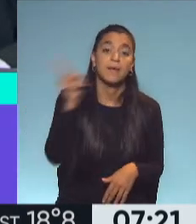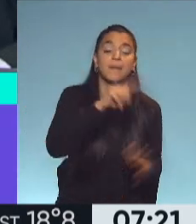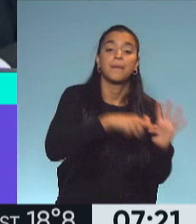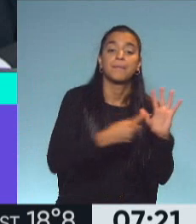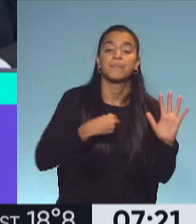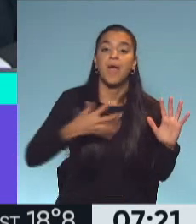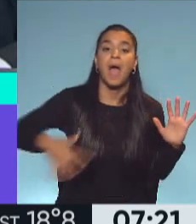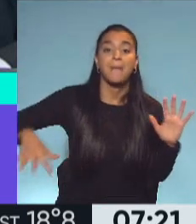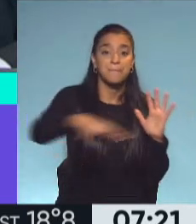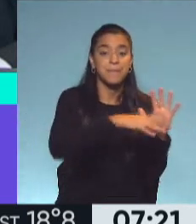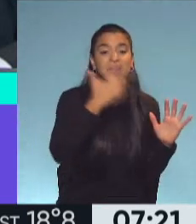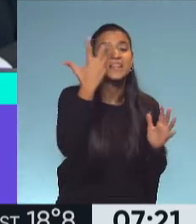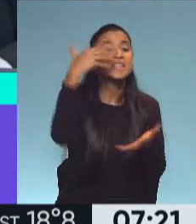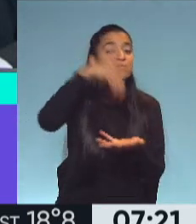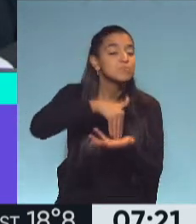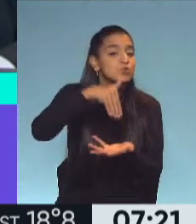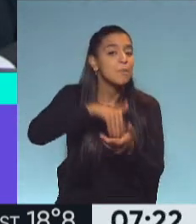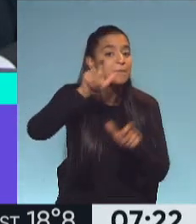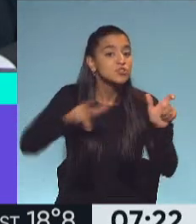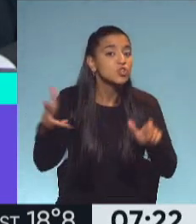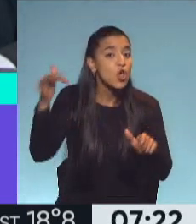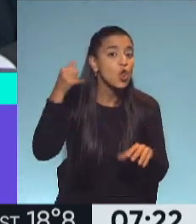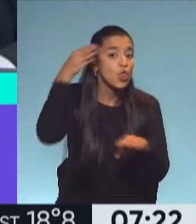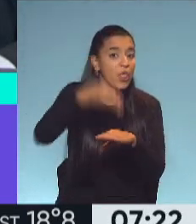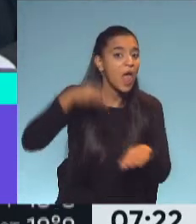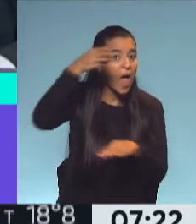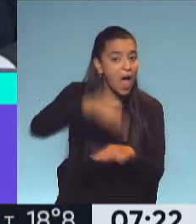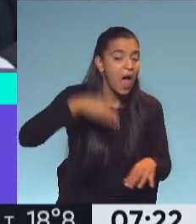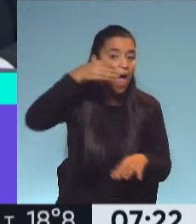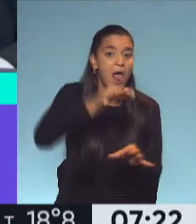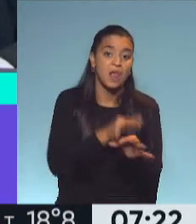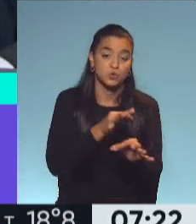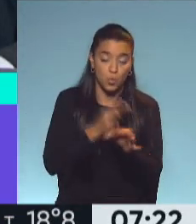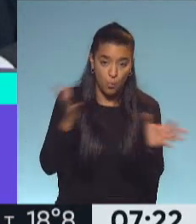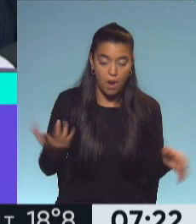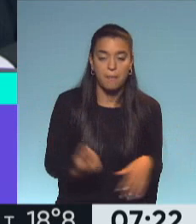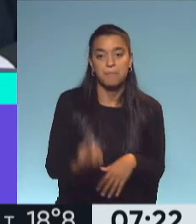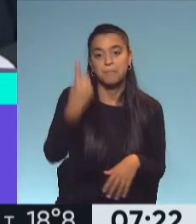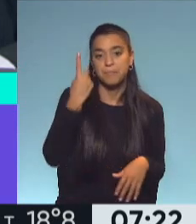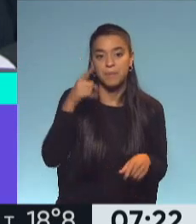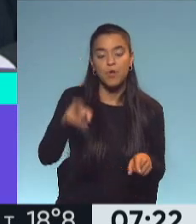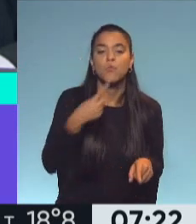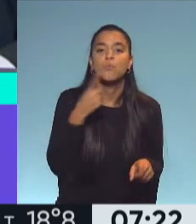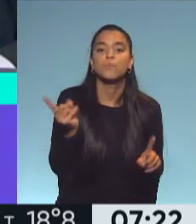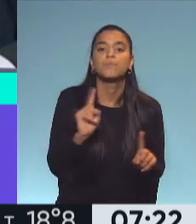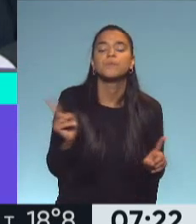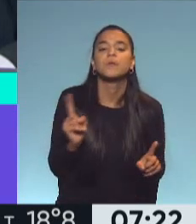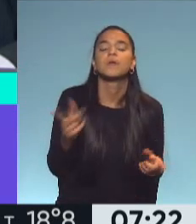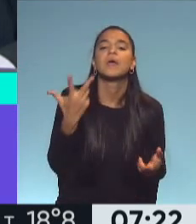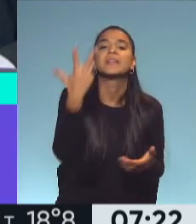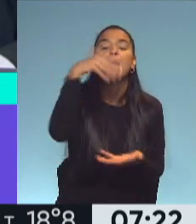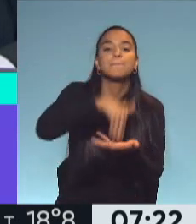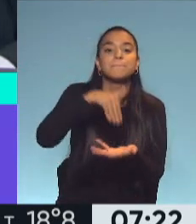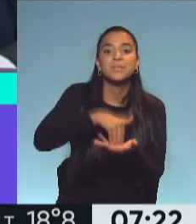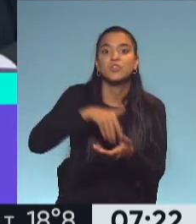son 3 millones. 3 millones de personas que todos los días van a la escuela. Así que, en primera instancia, no estamos hablando de ninguna manifestación de 3 millones de